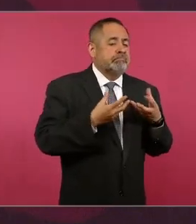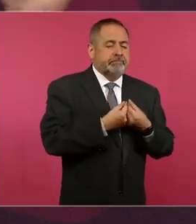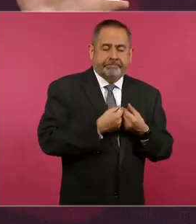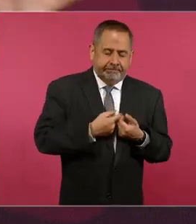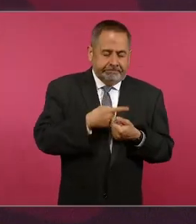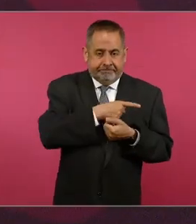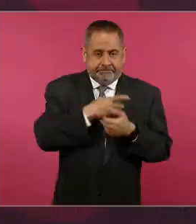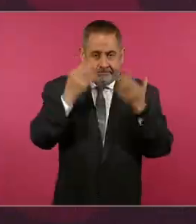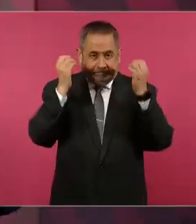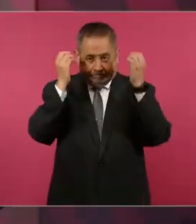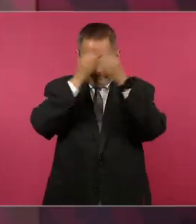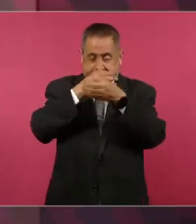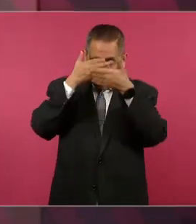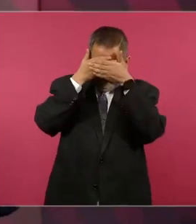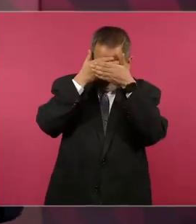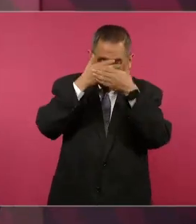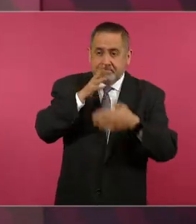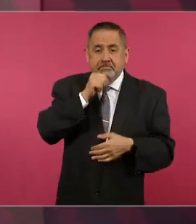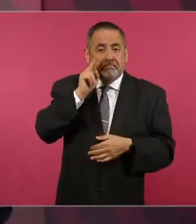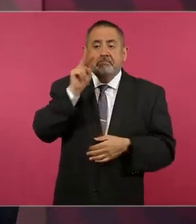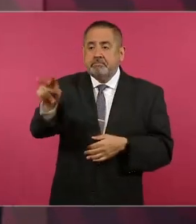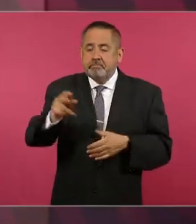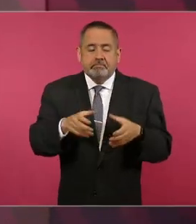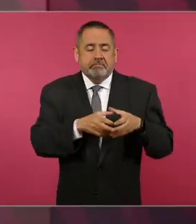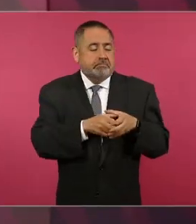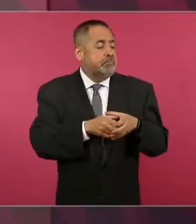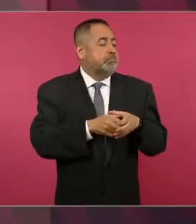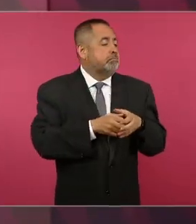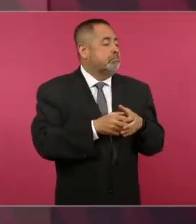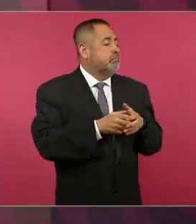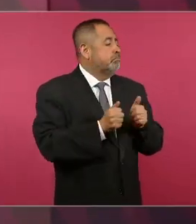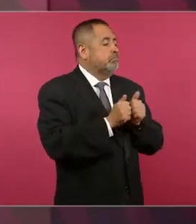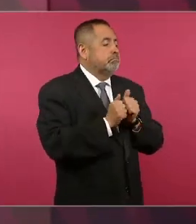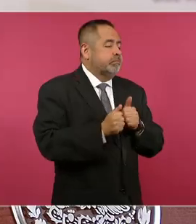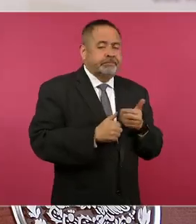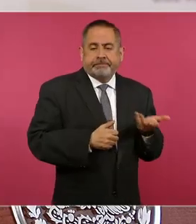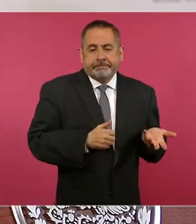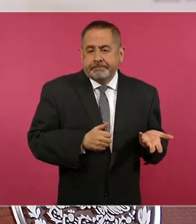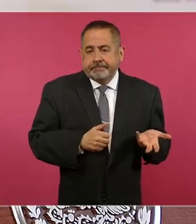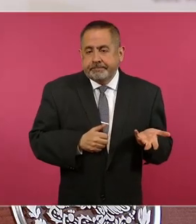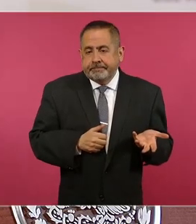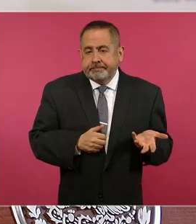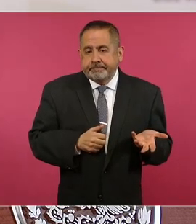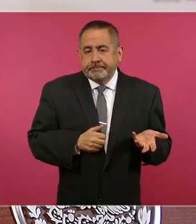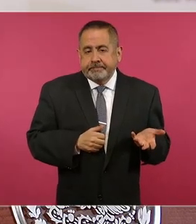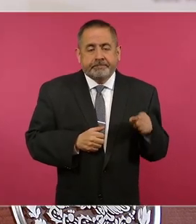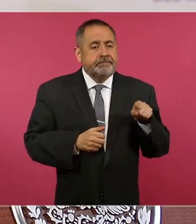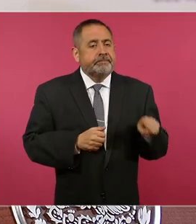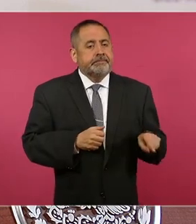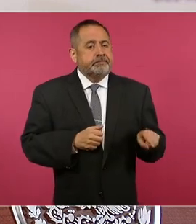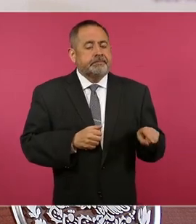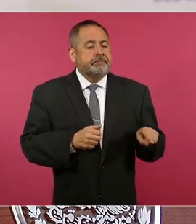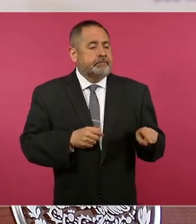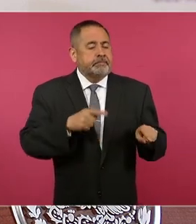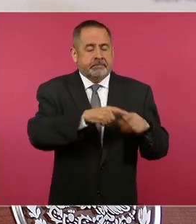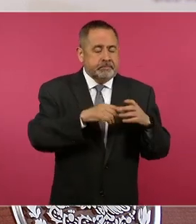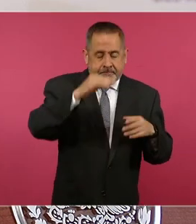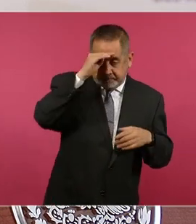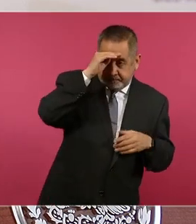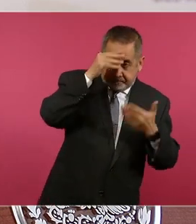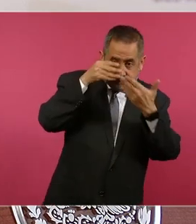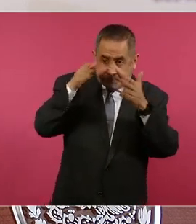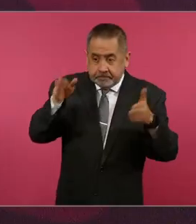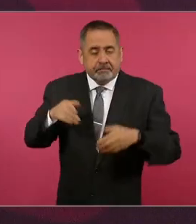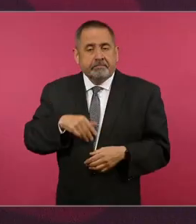no les permite tener una forma de pensar